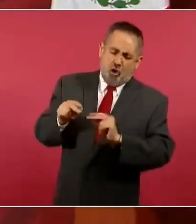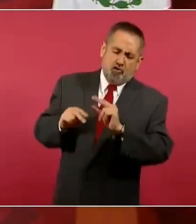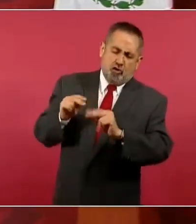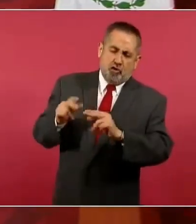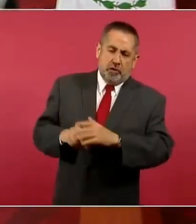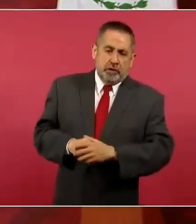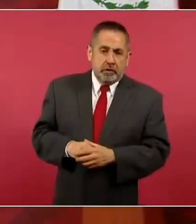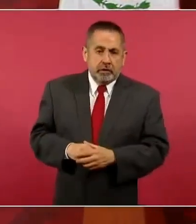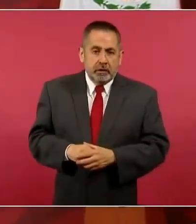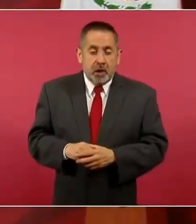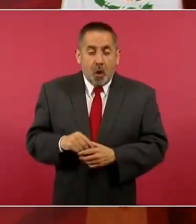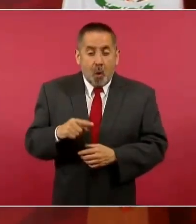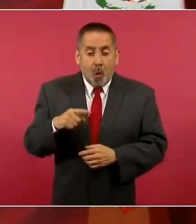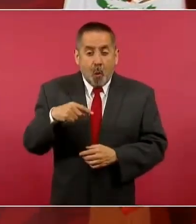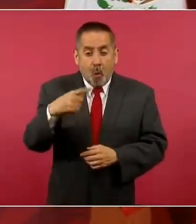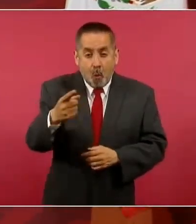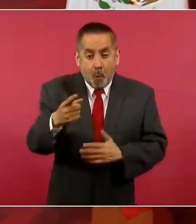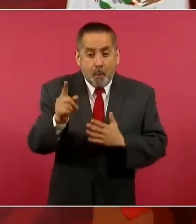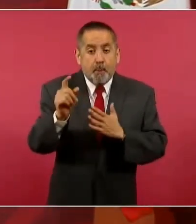Y al mes